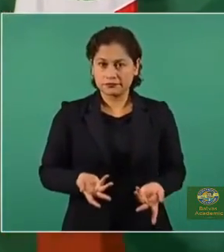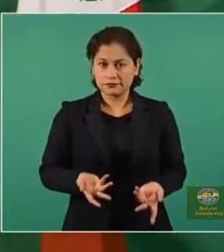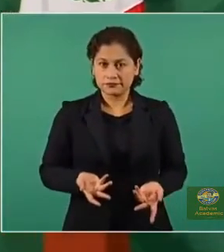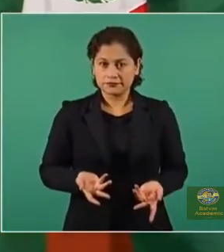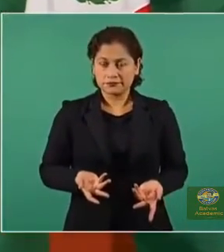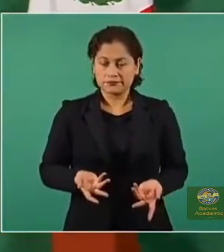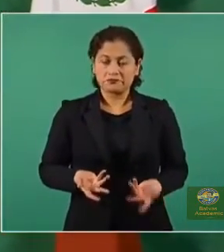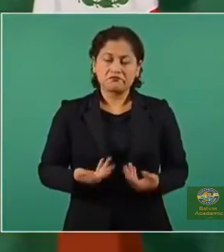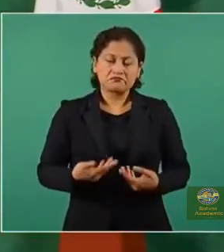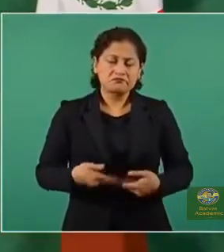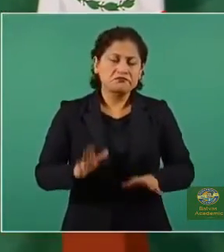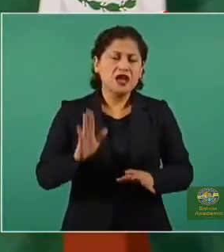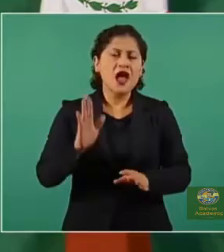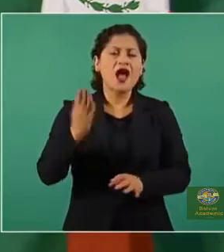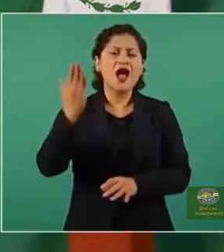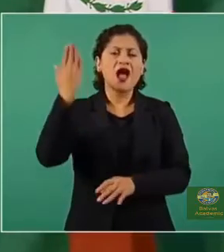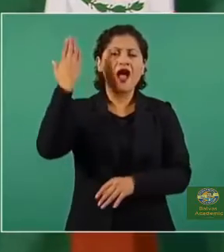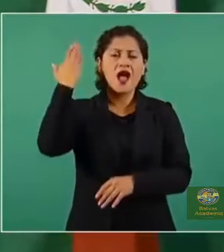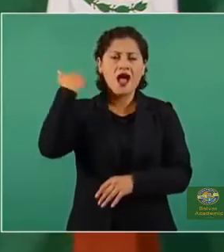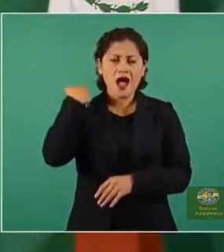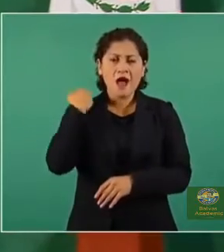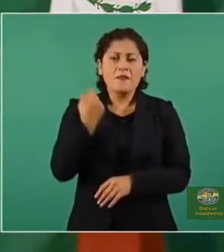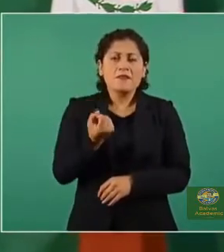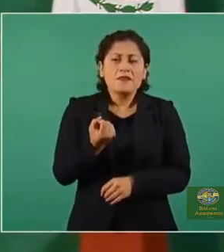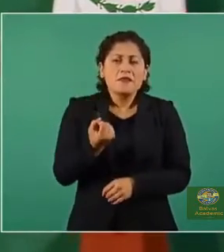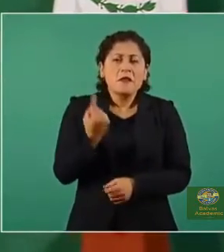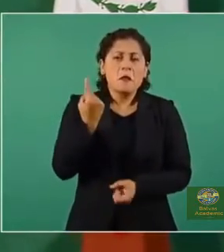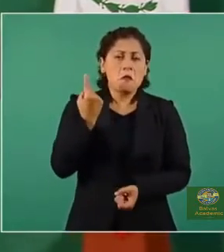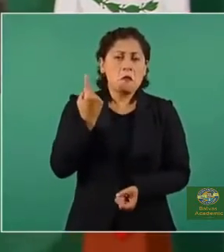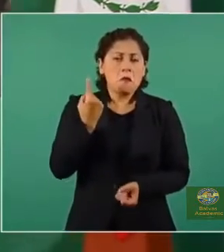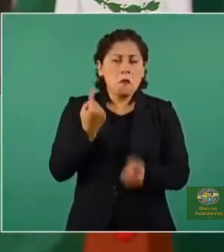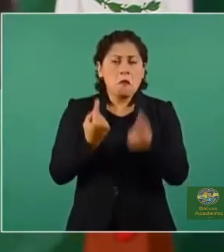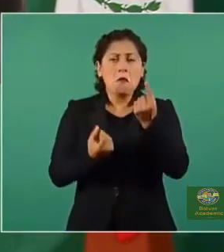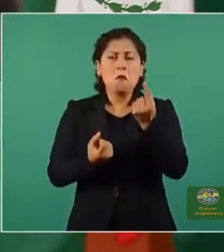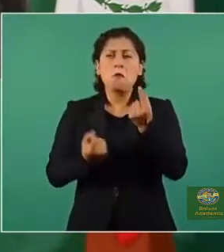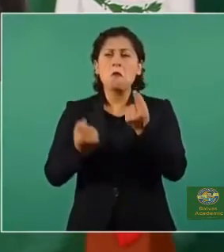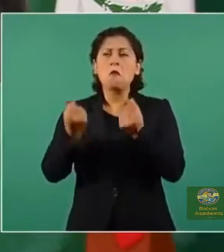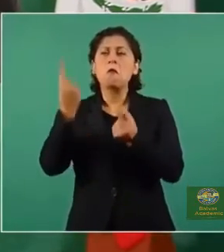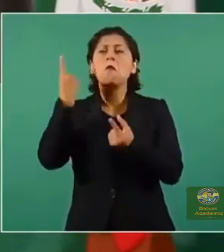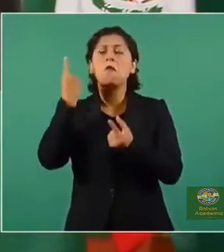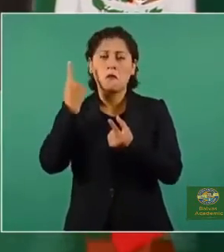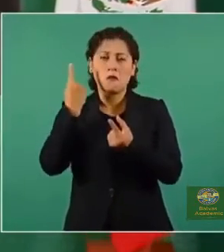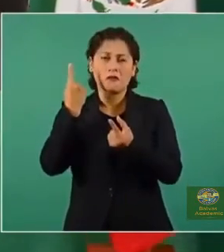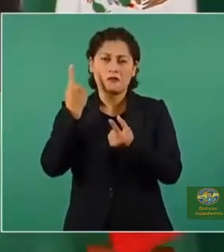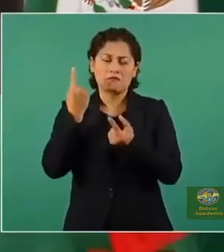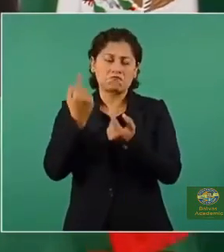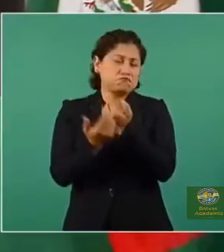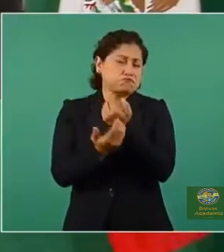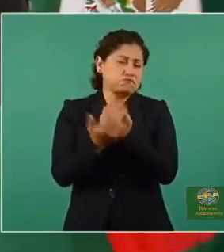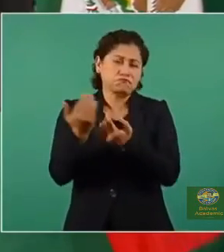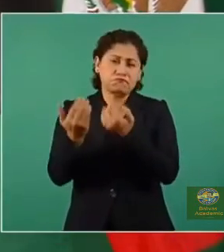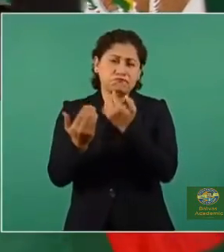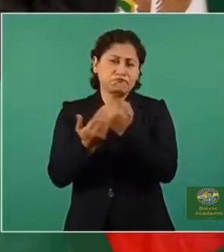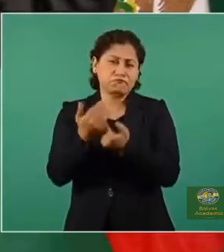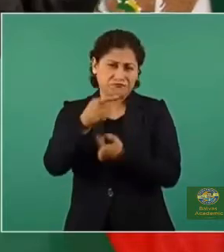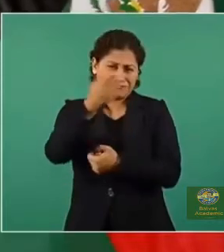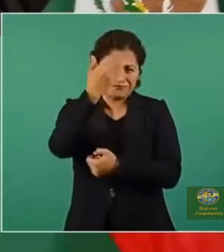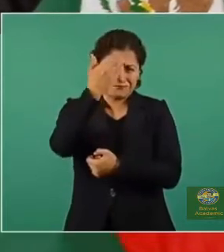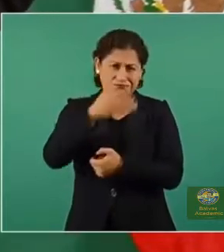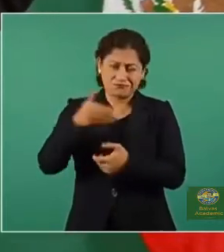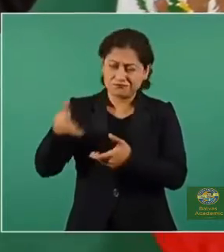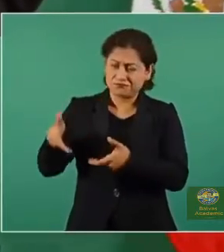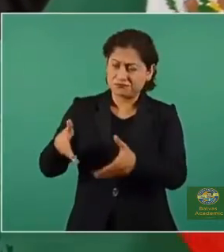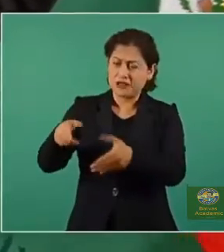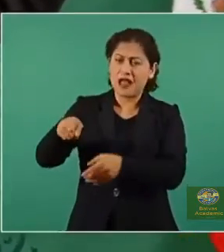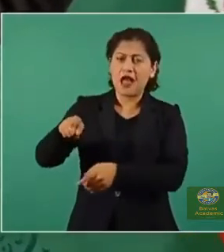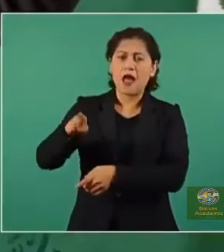Si acaso se hablaba de repente del canal o del borde de Suchiata,